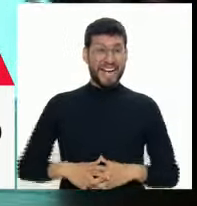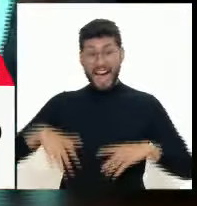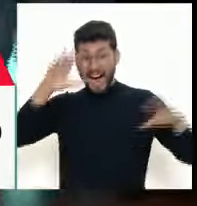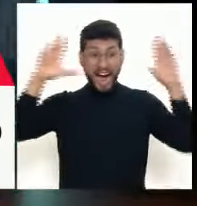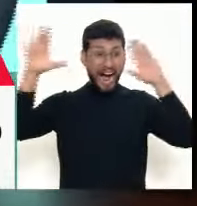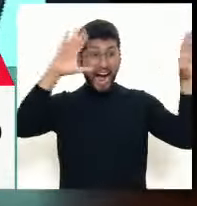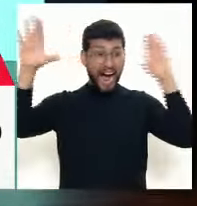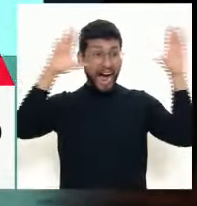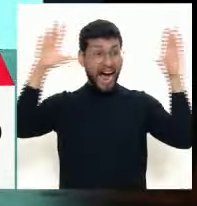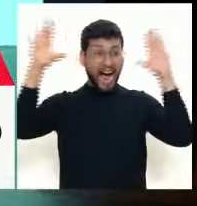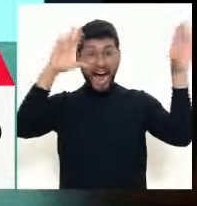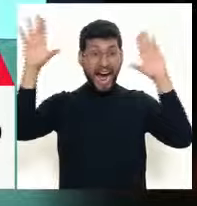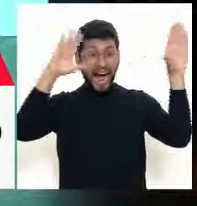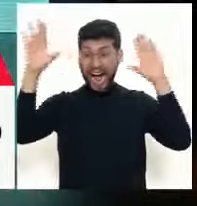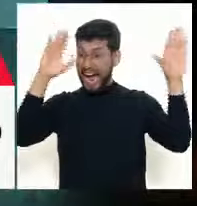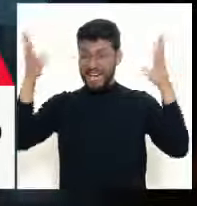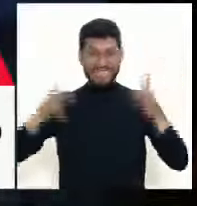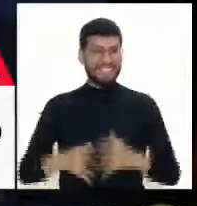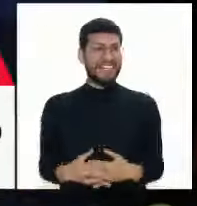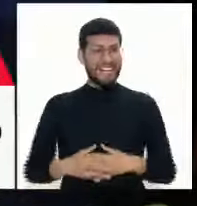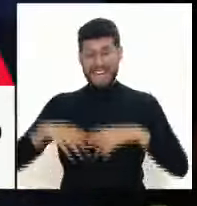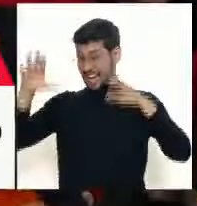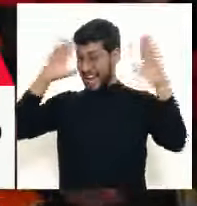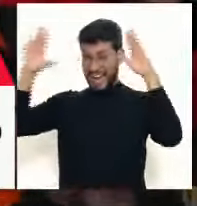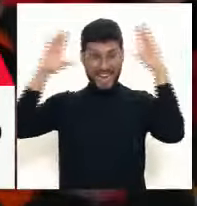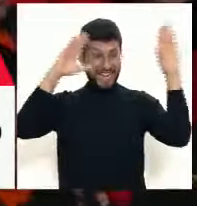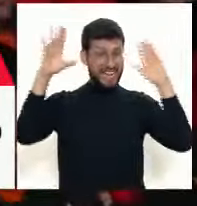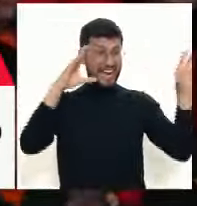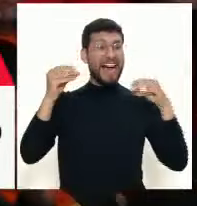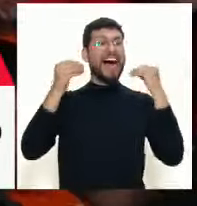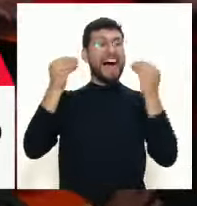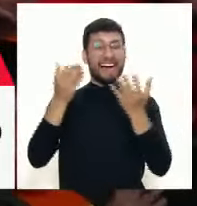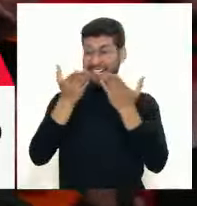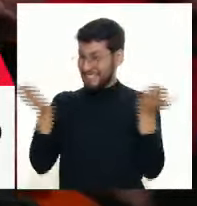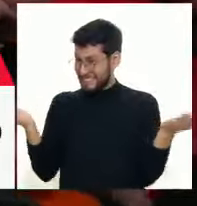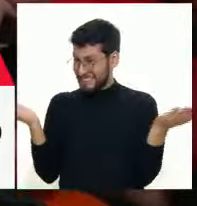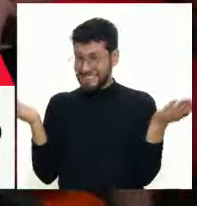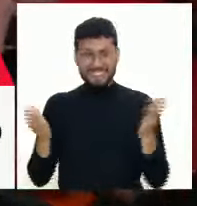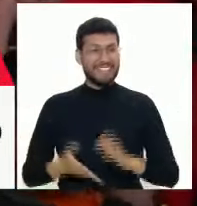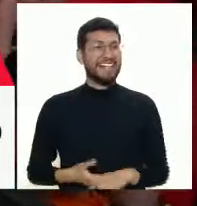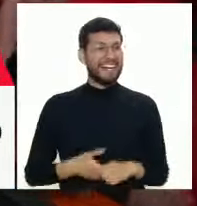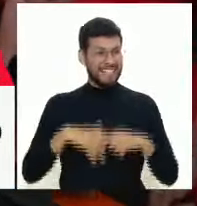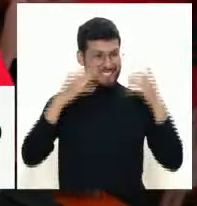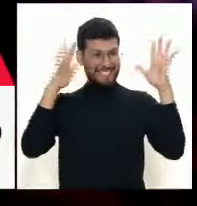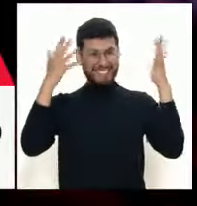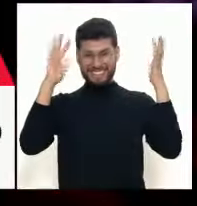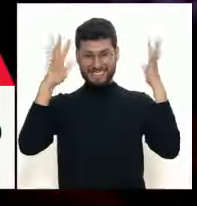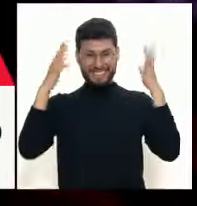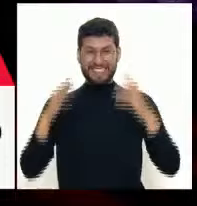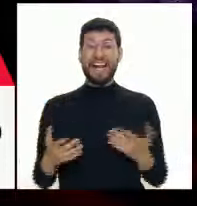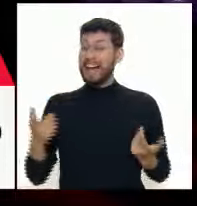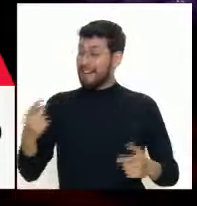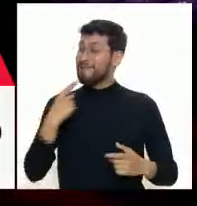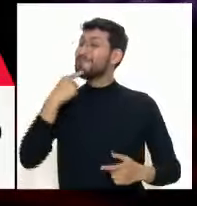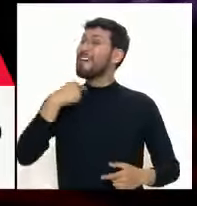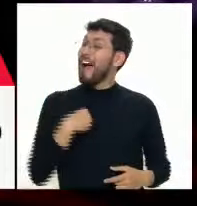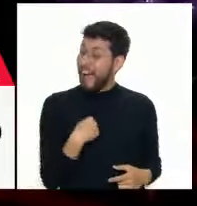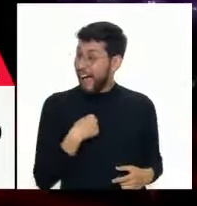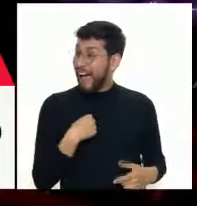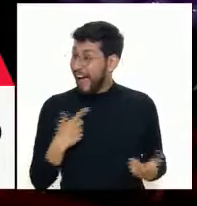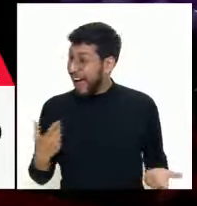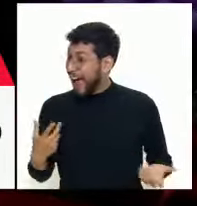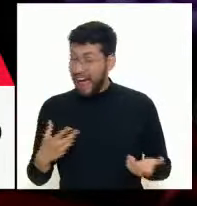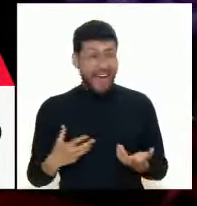¡Hola, hola, hola, hola, hola! ¡Hola! ¿Cómo están? ¿Me extrañaron?